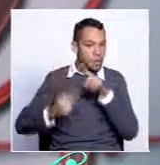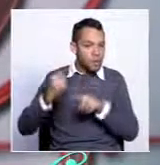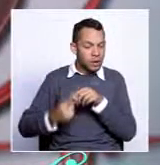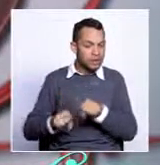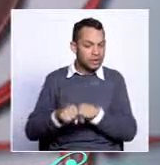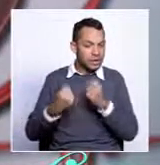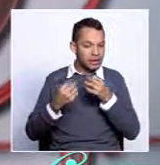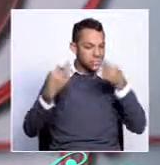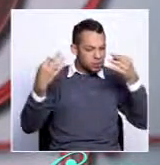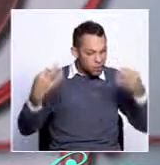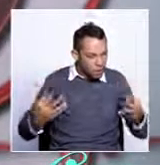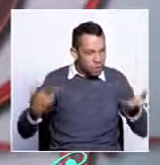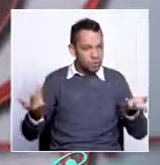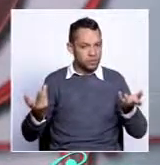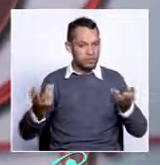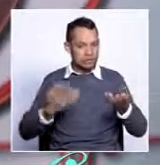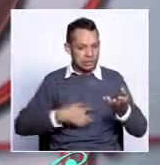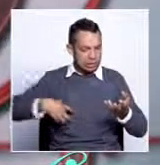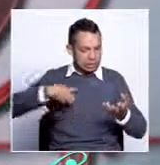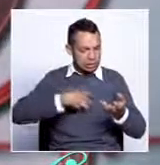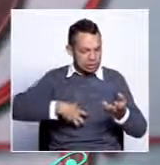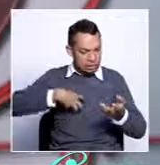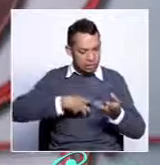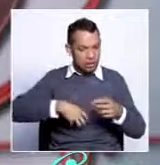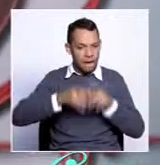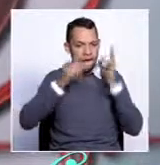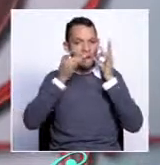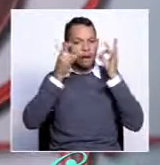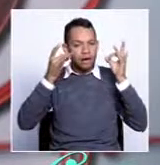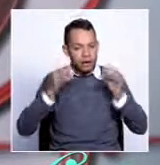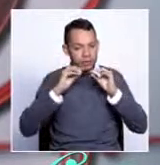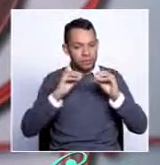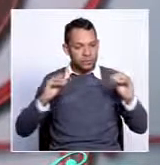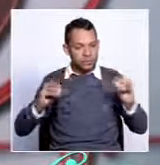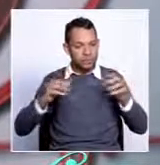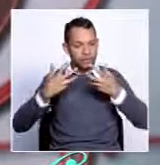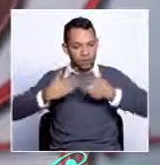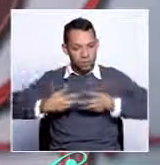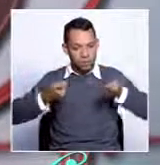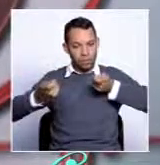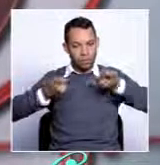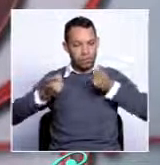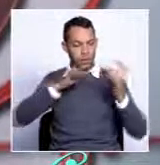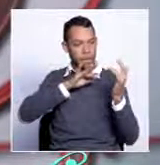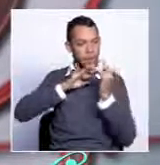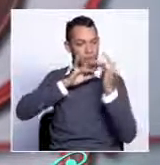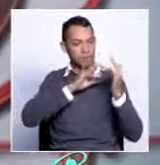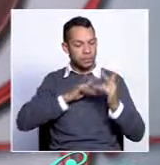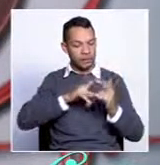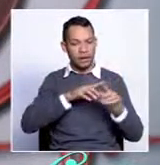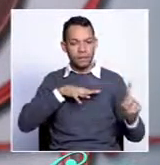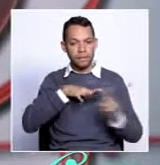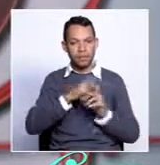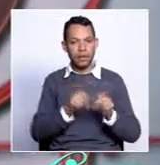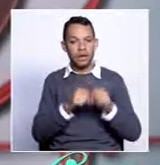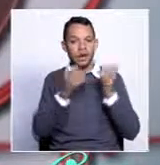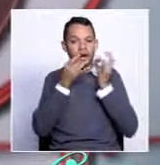organismo ya ya han sido han tenido un proceso de industrialización que ya no tiene ninguna base nutricional